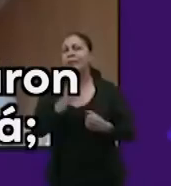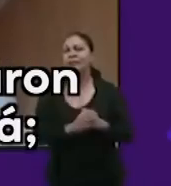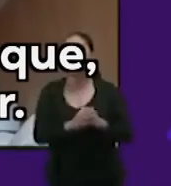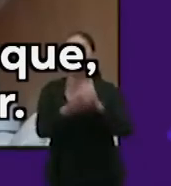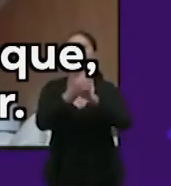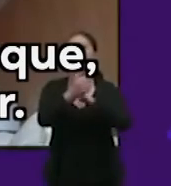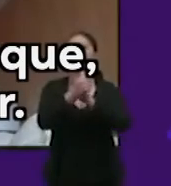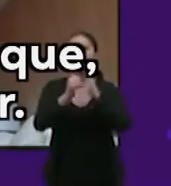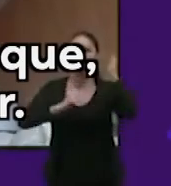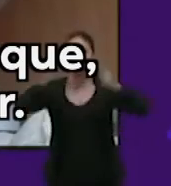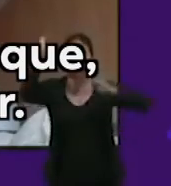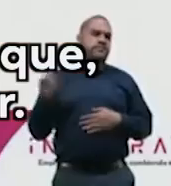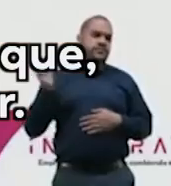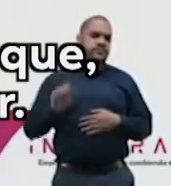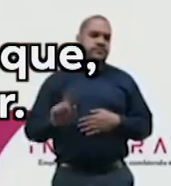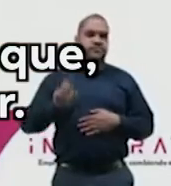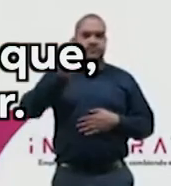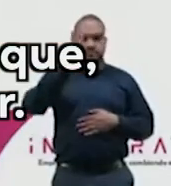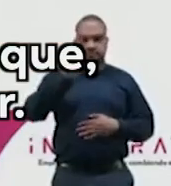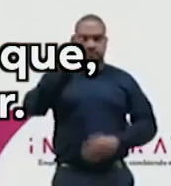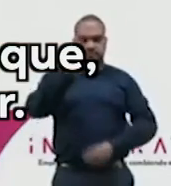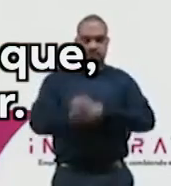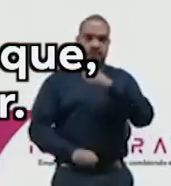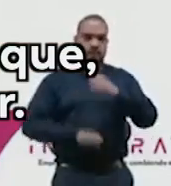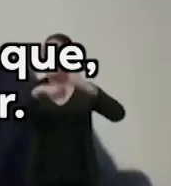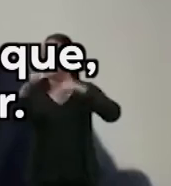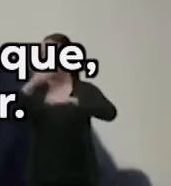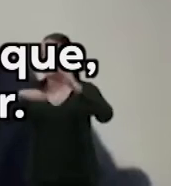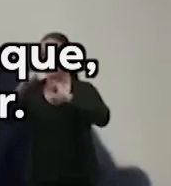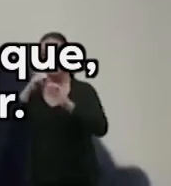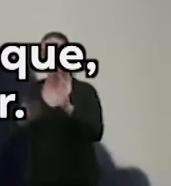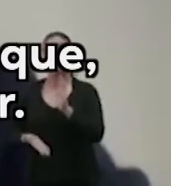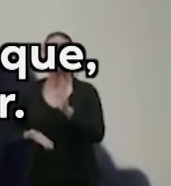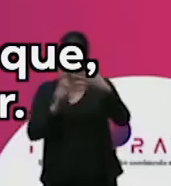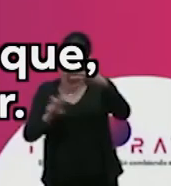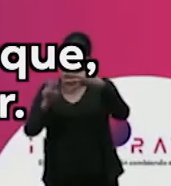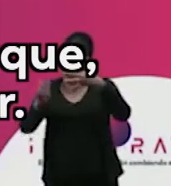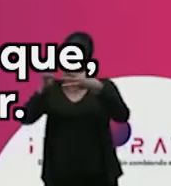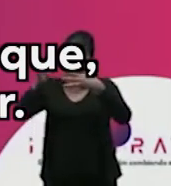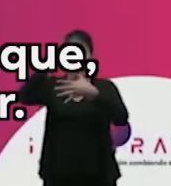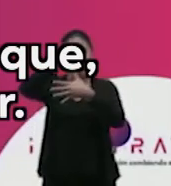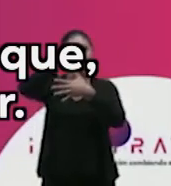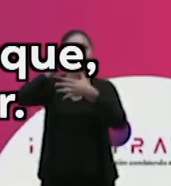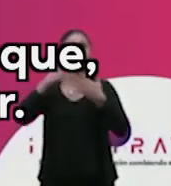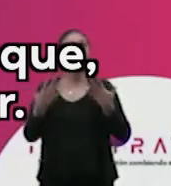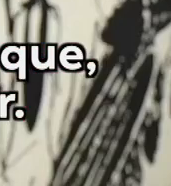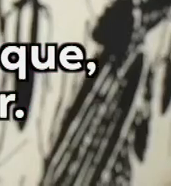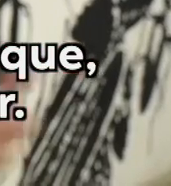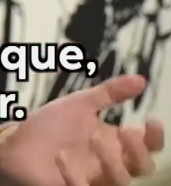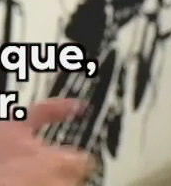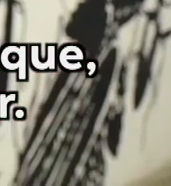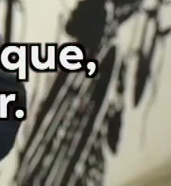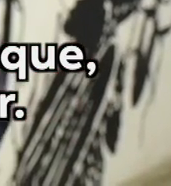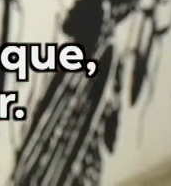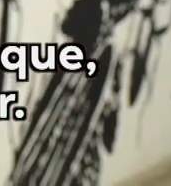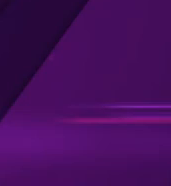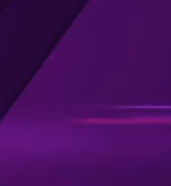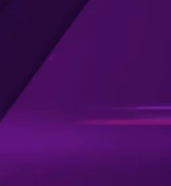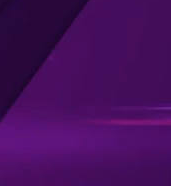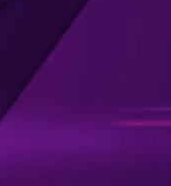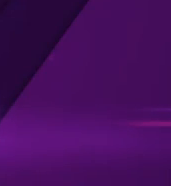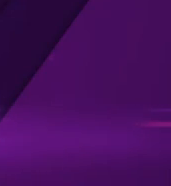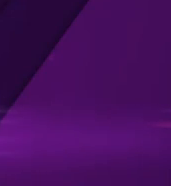están hoy acá. Y es lanzarse, es creer en ti, es tener la ambición, el foco, la disciplina y ya eso pues empieza a fluir,